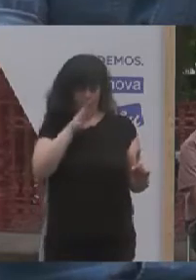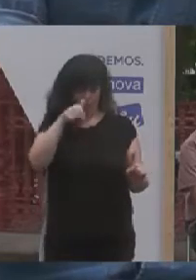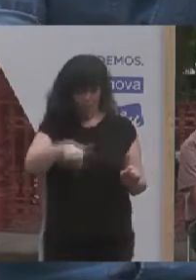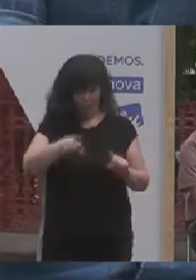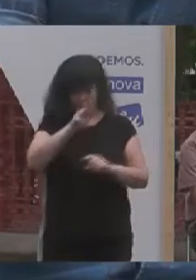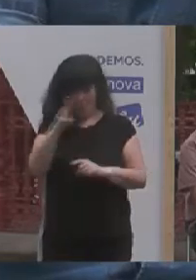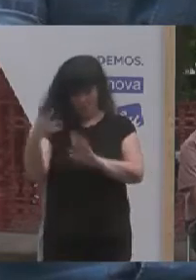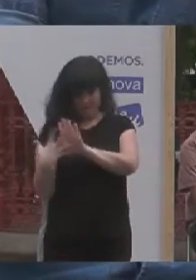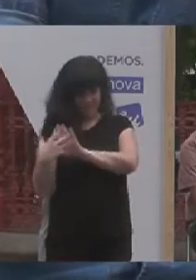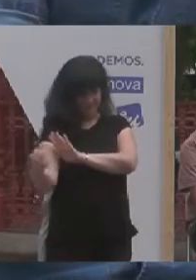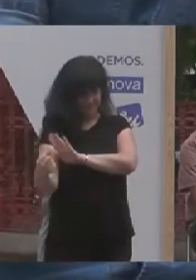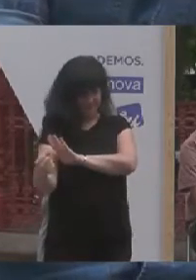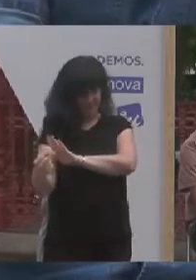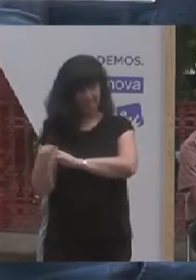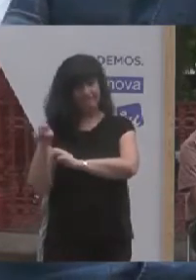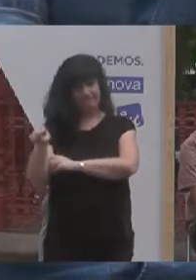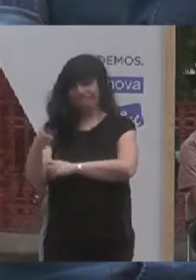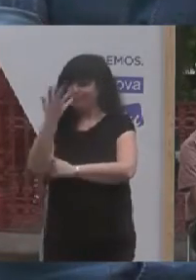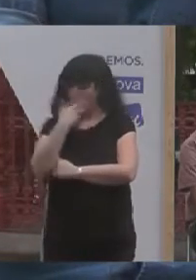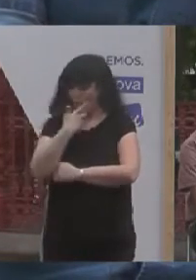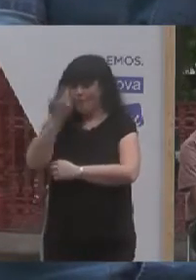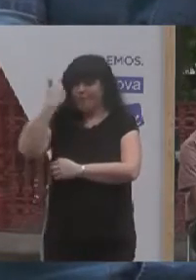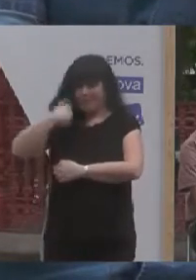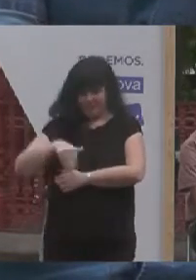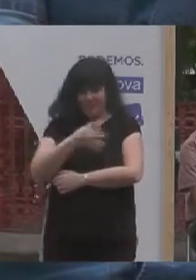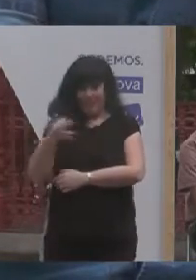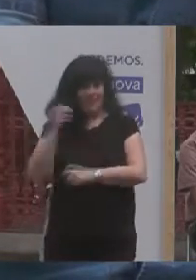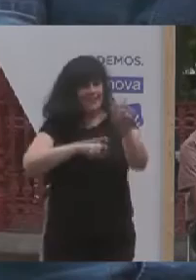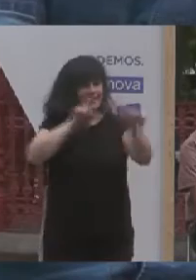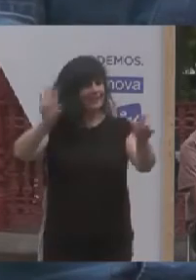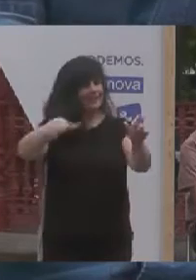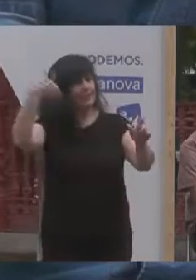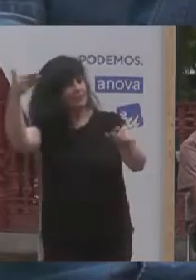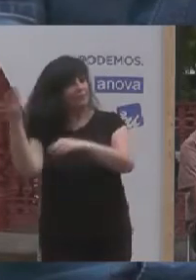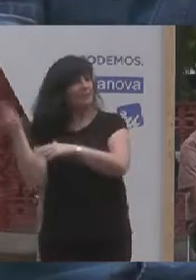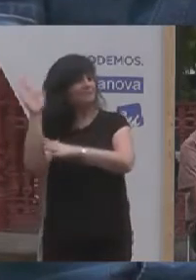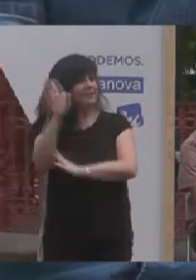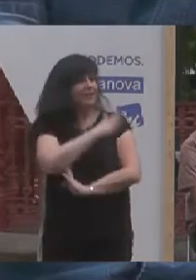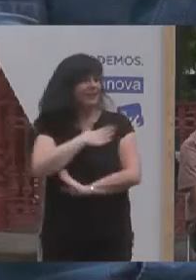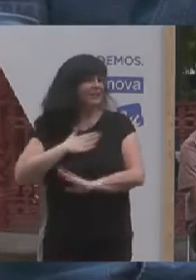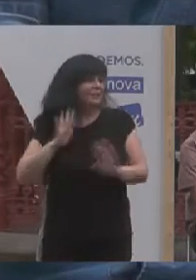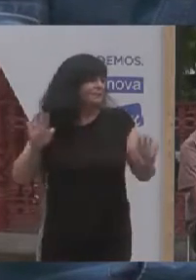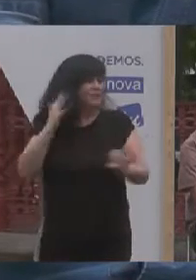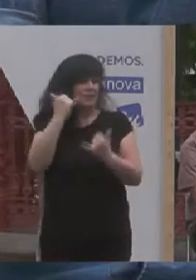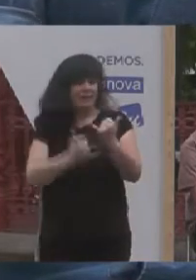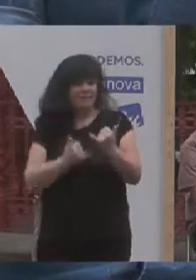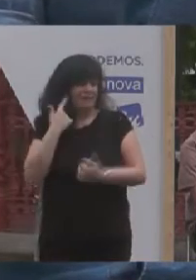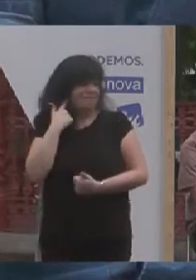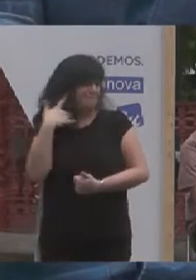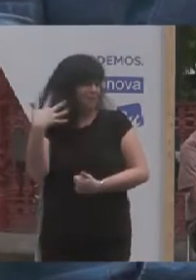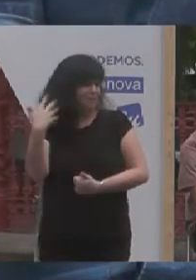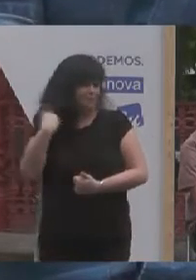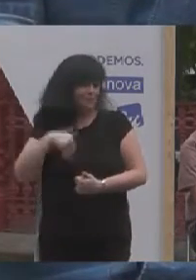PP, que tamén coñecemos, que queríamos presentarlles as xentes que nos veñen de fora, pero que lamentablemente somos coñecidas por